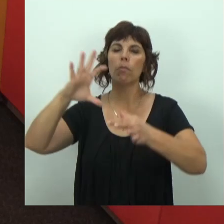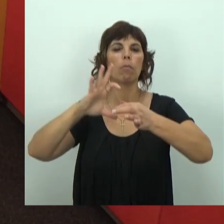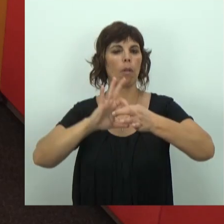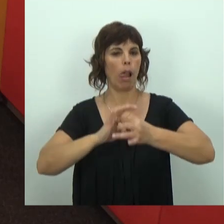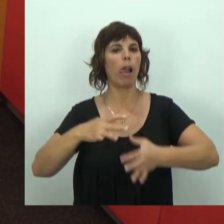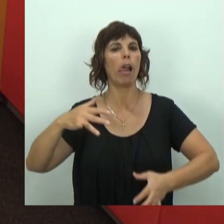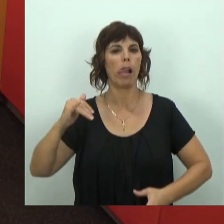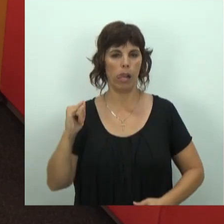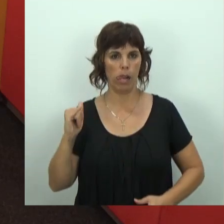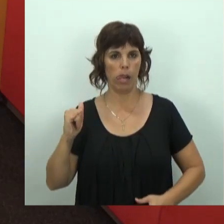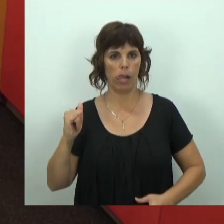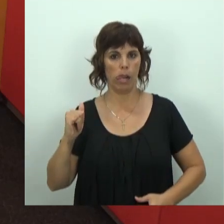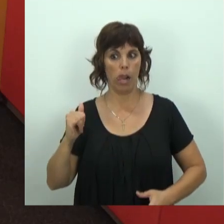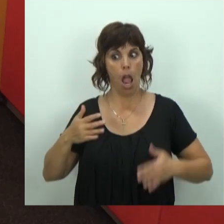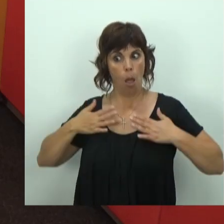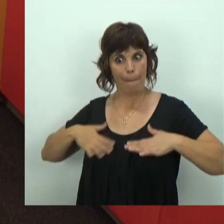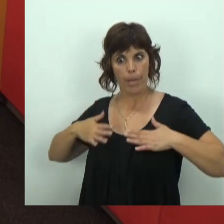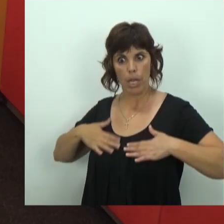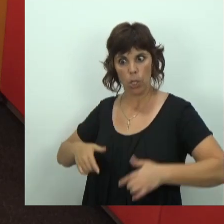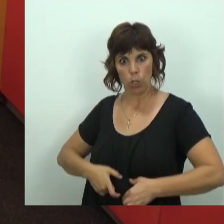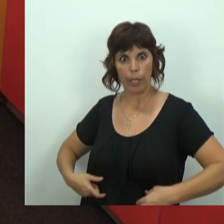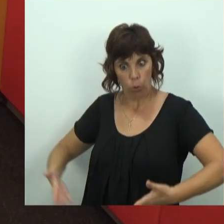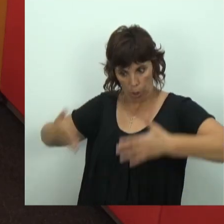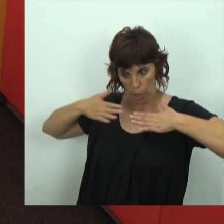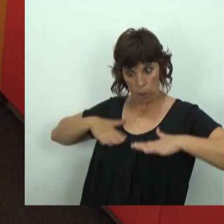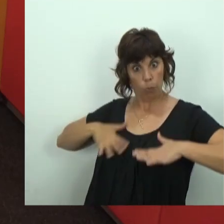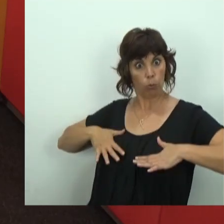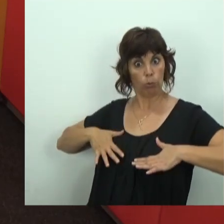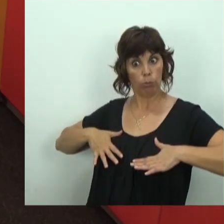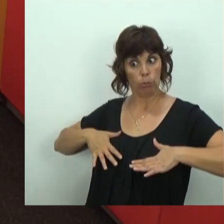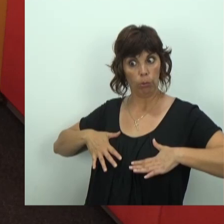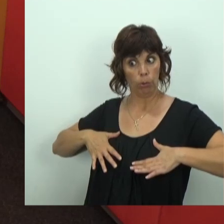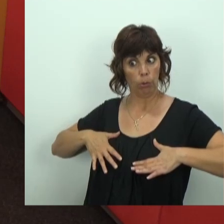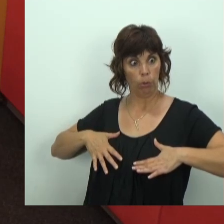Y él hizo lo que estaba prohibido, ponerse la ropa.